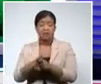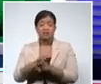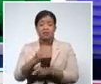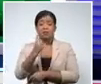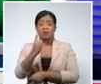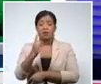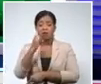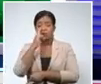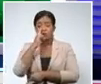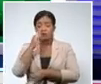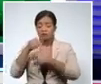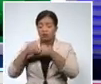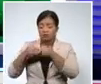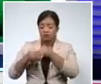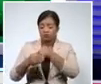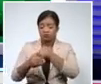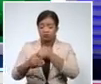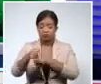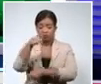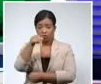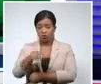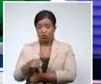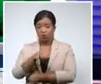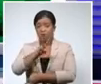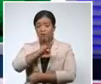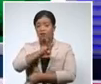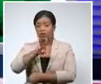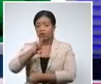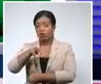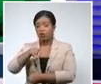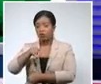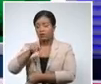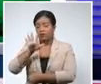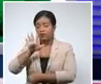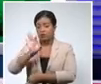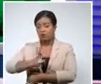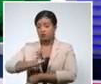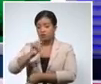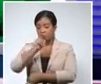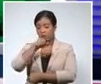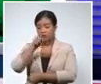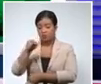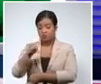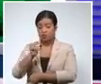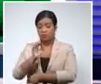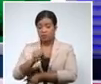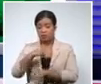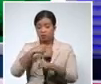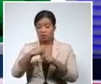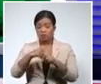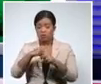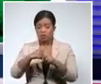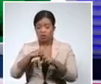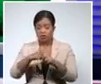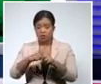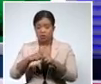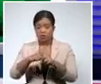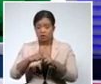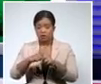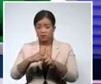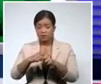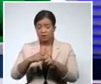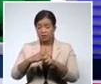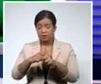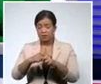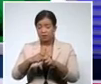fecha, el 22,5% de todos los casos diagnosticados ha estado relacionado